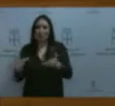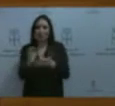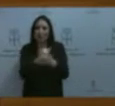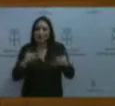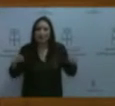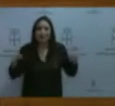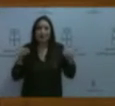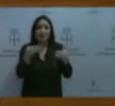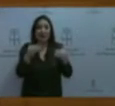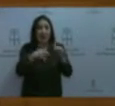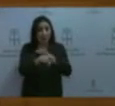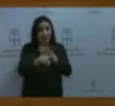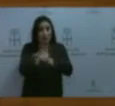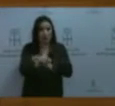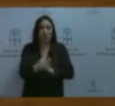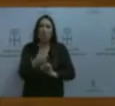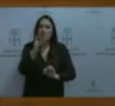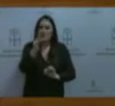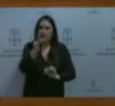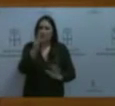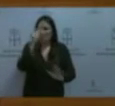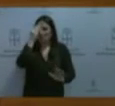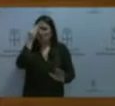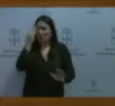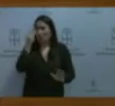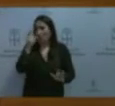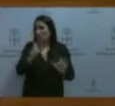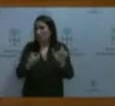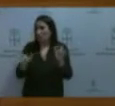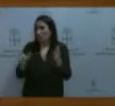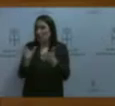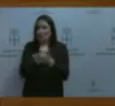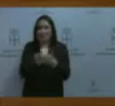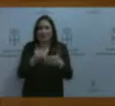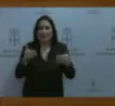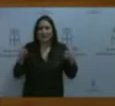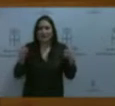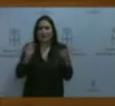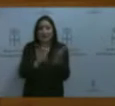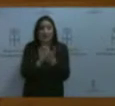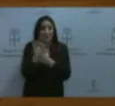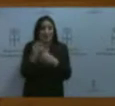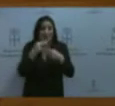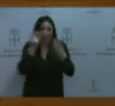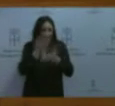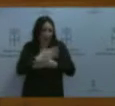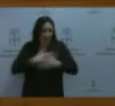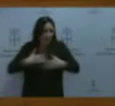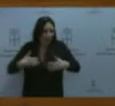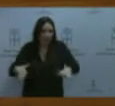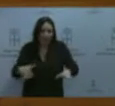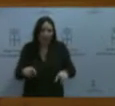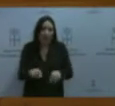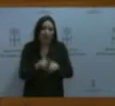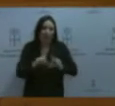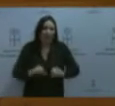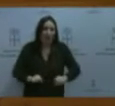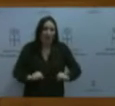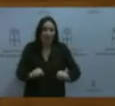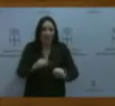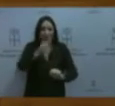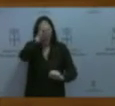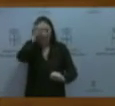gestión, y es más, yo creo que todos los que nos dedicamos a cualquier servicio público, y estoy hablando desde un celador, una enfermera, un